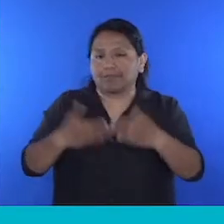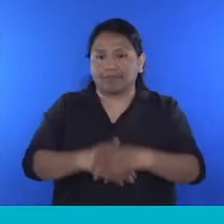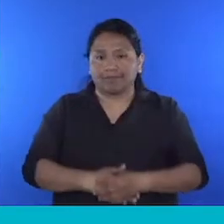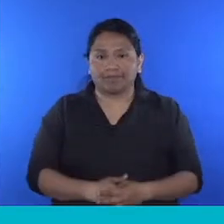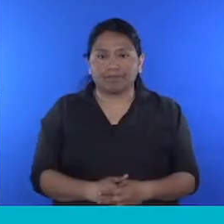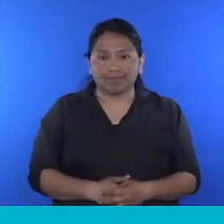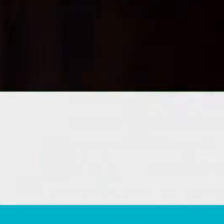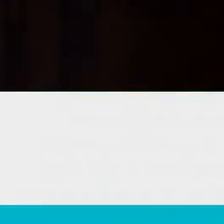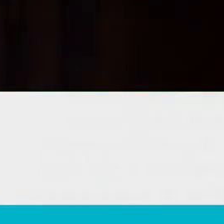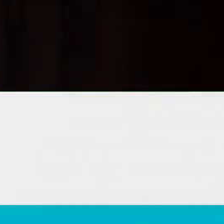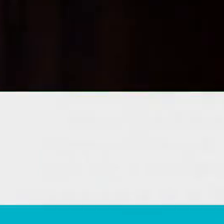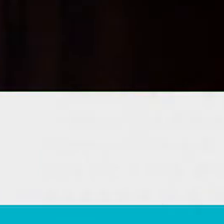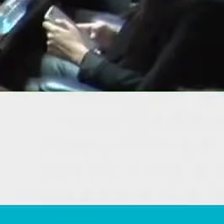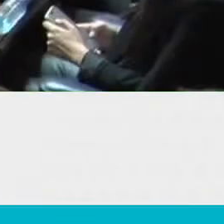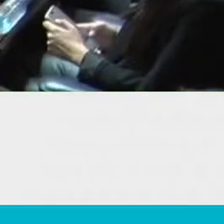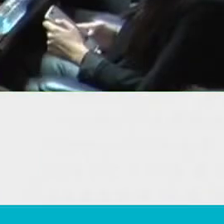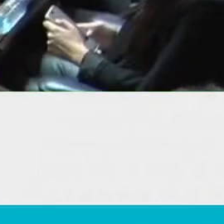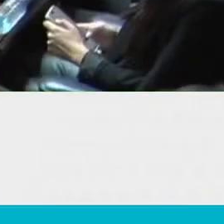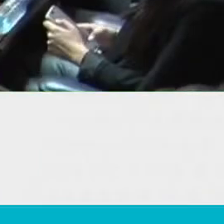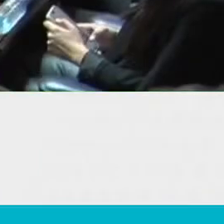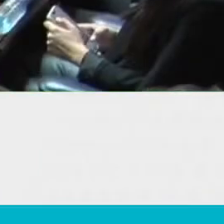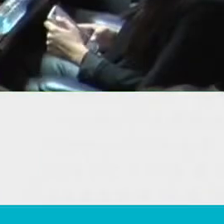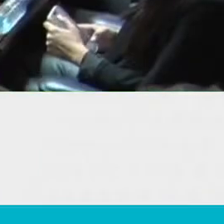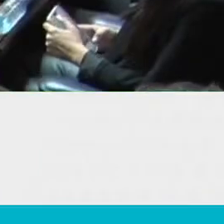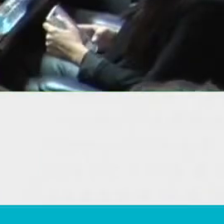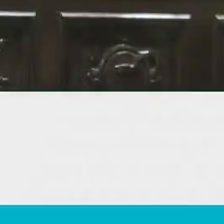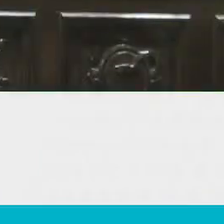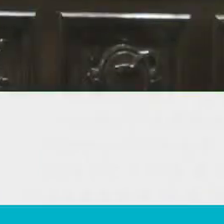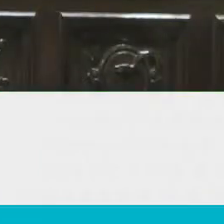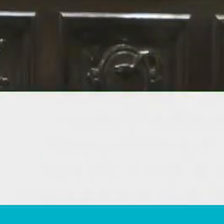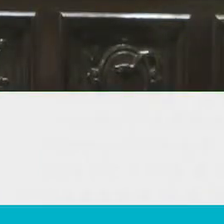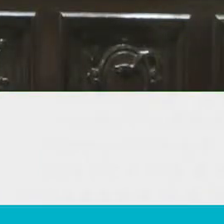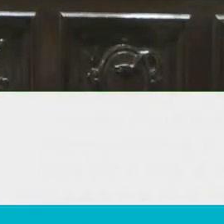gracias. Muchas gracias, señora diputada. Tiene la palabra el diputado Guillermo Kane.